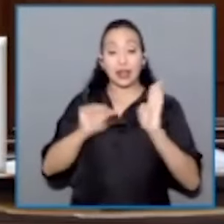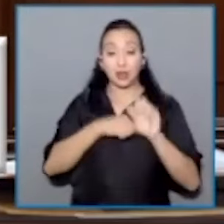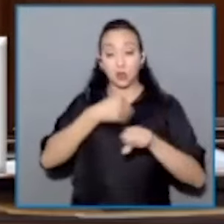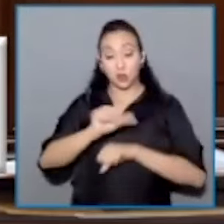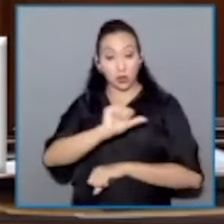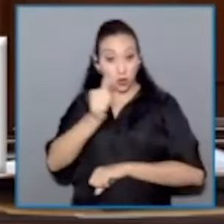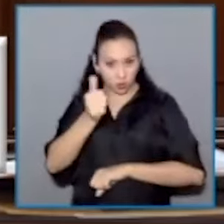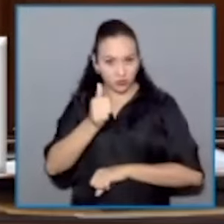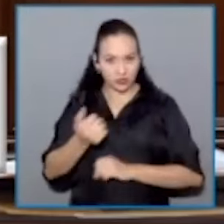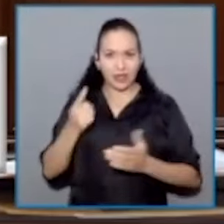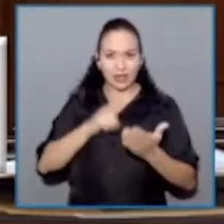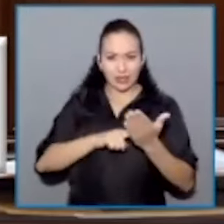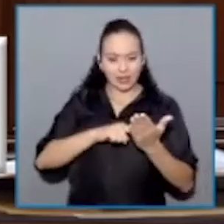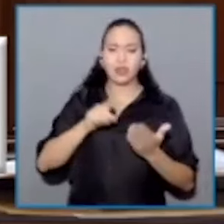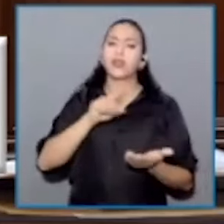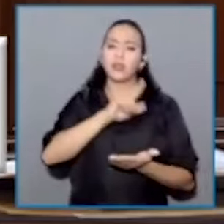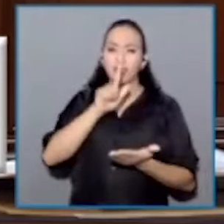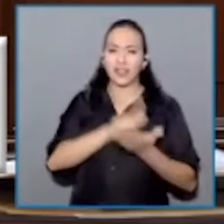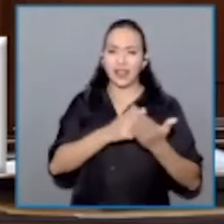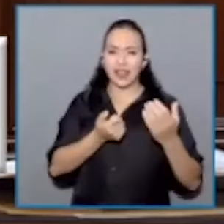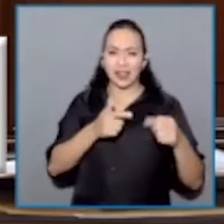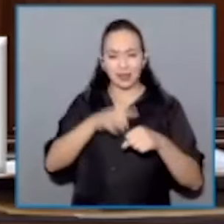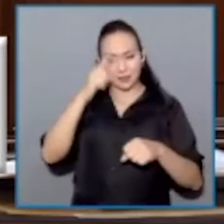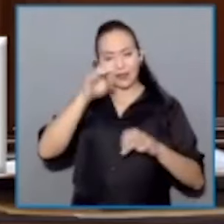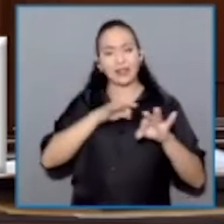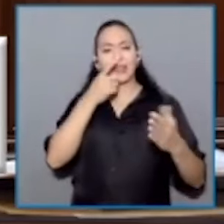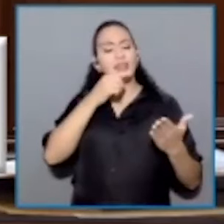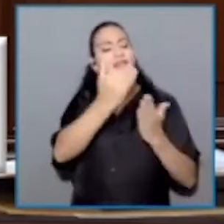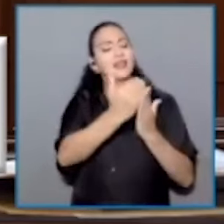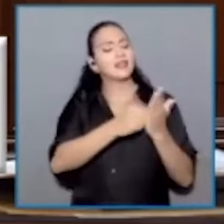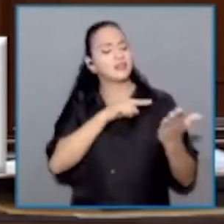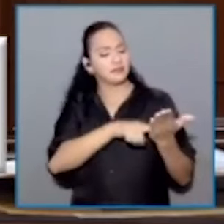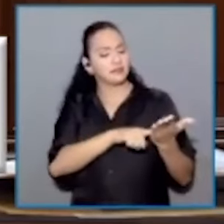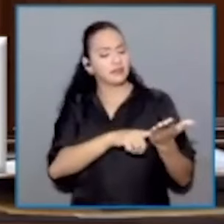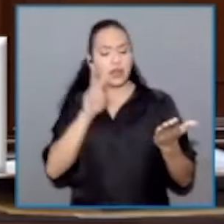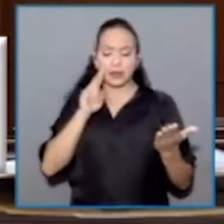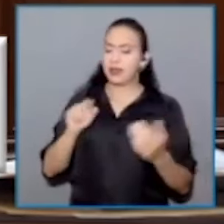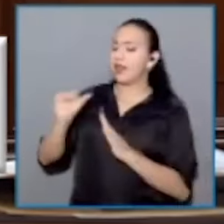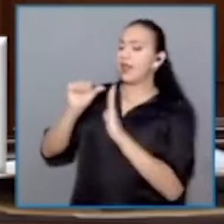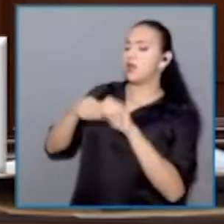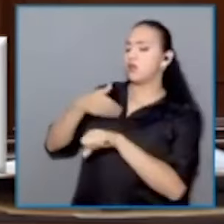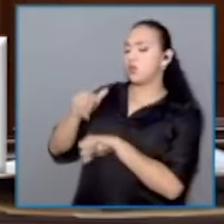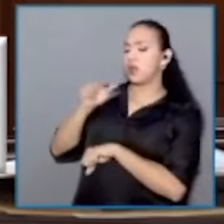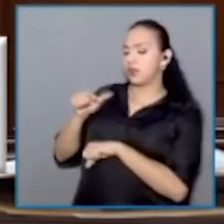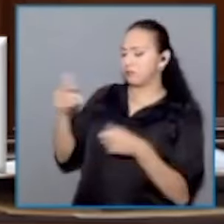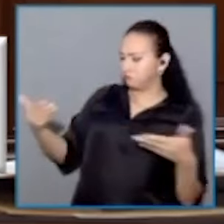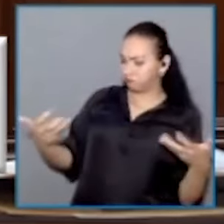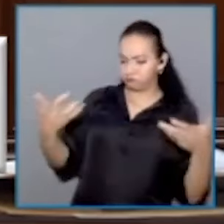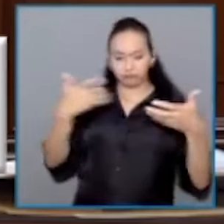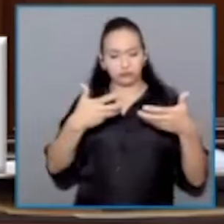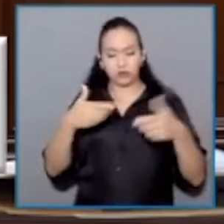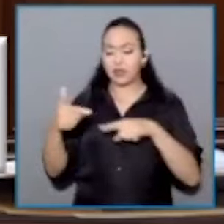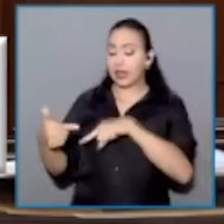del Poder Judicial de la Federación, visto en armonía con el artículo 17, párrafo séptimo de